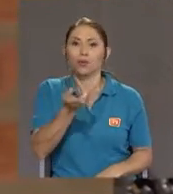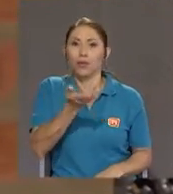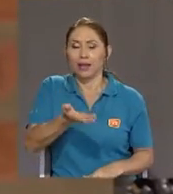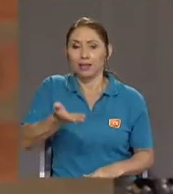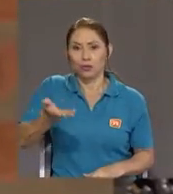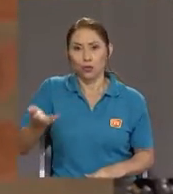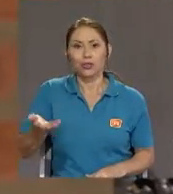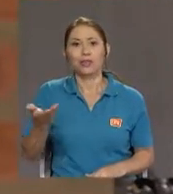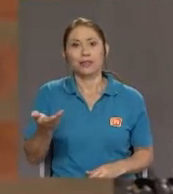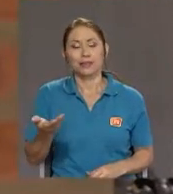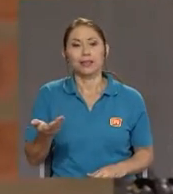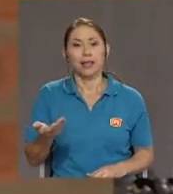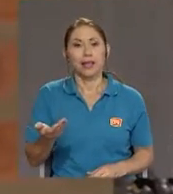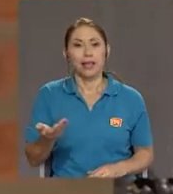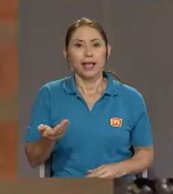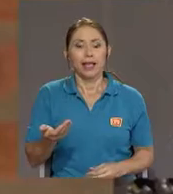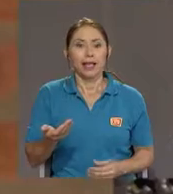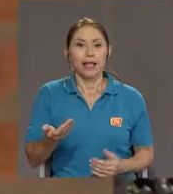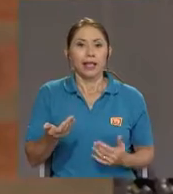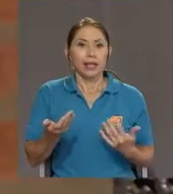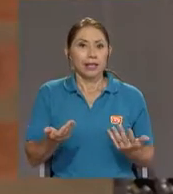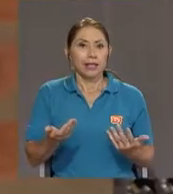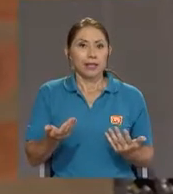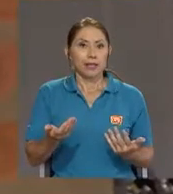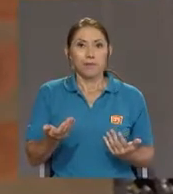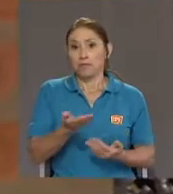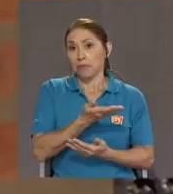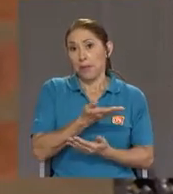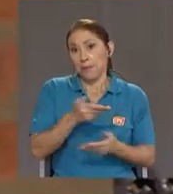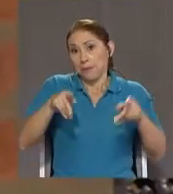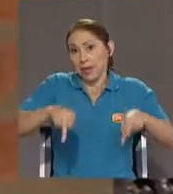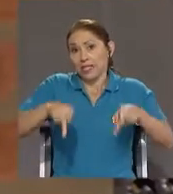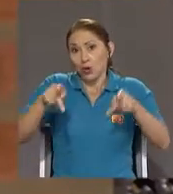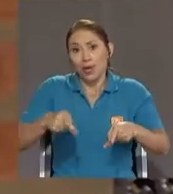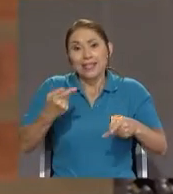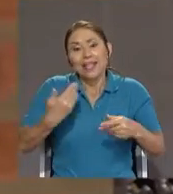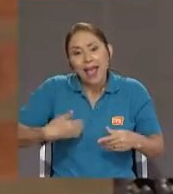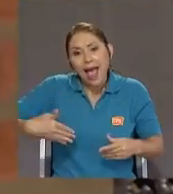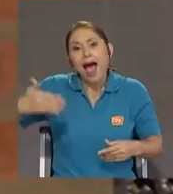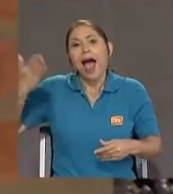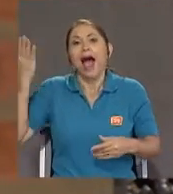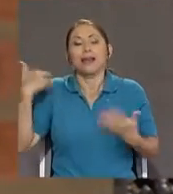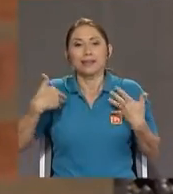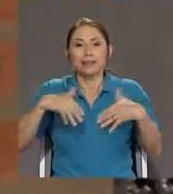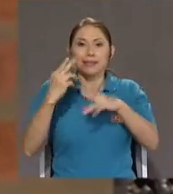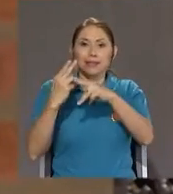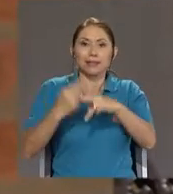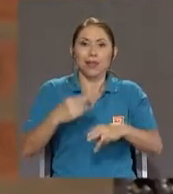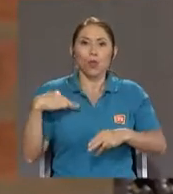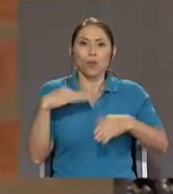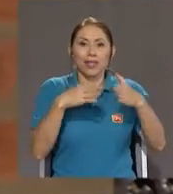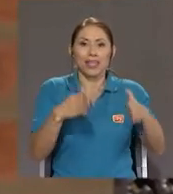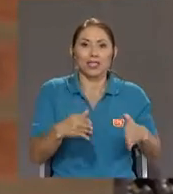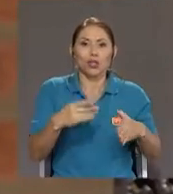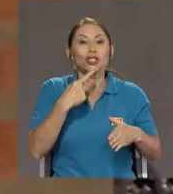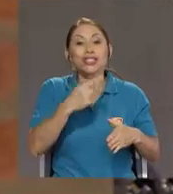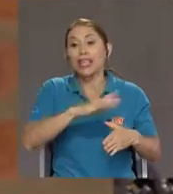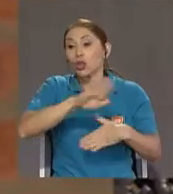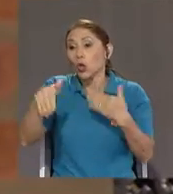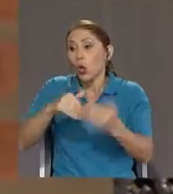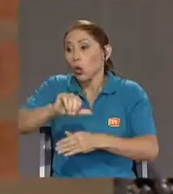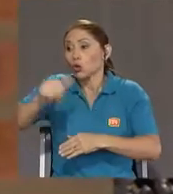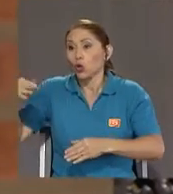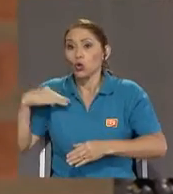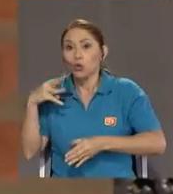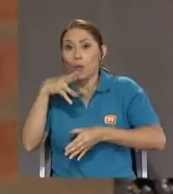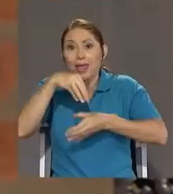cosas que los que han sido ministros dicen es que todos los otros miembros del gabinete y otros